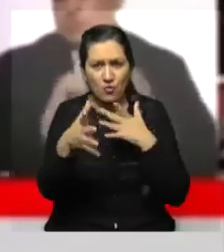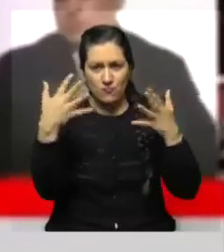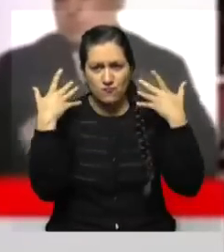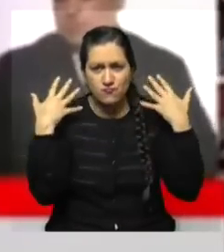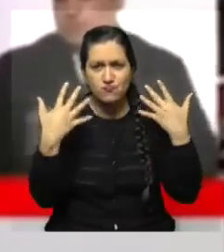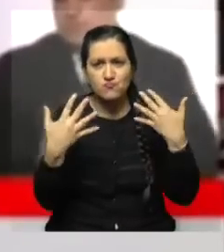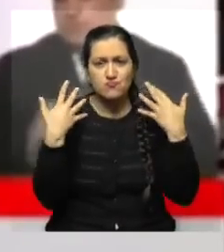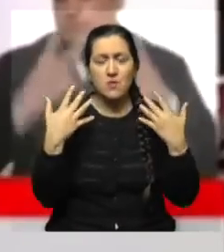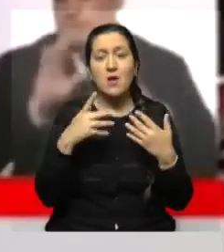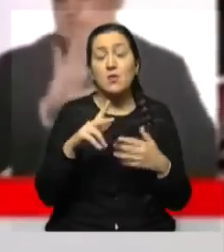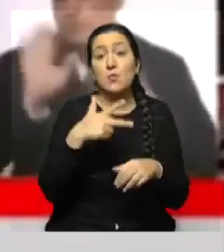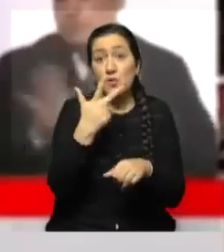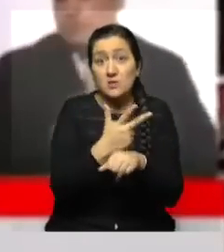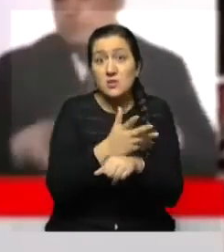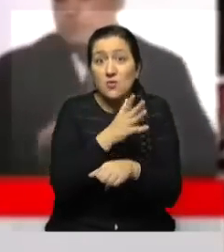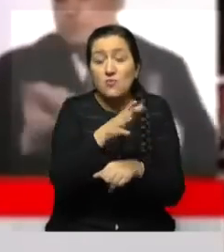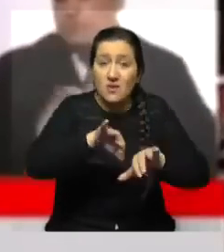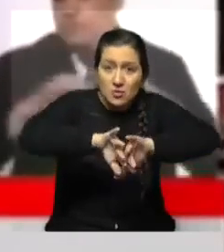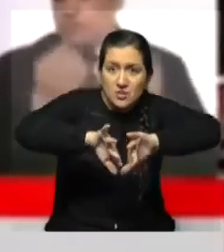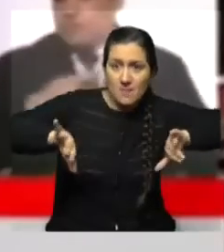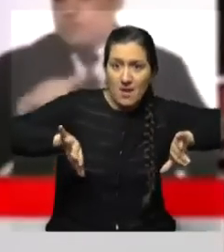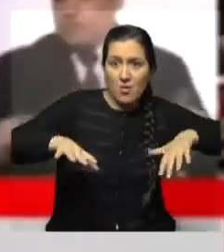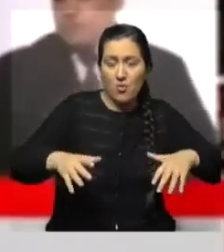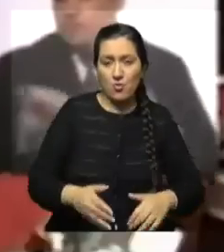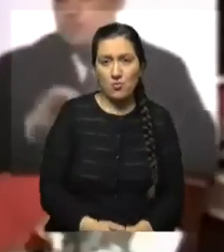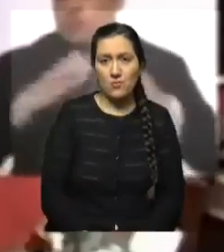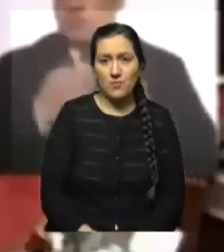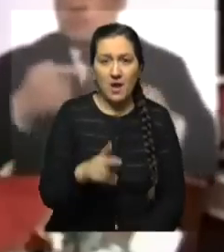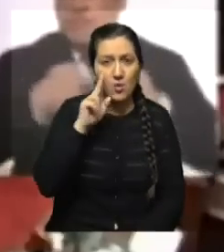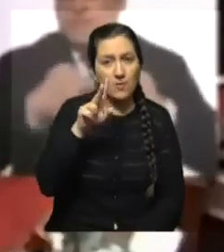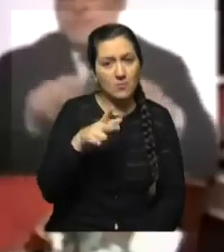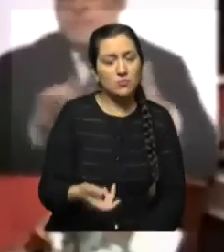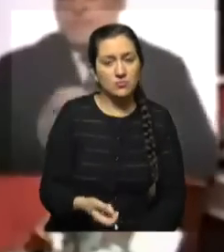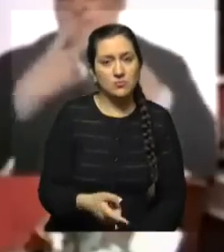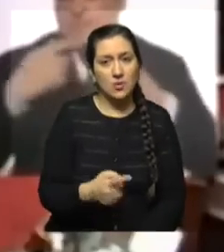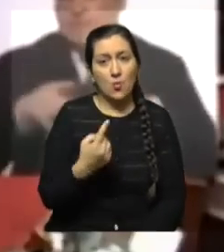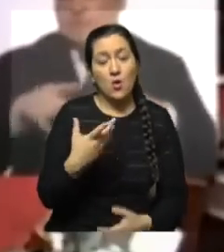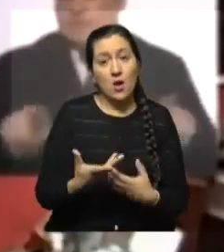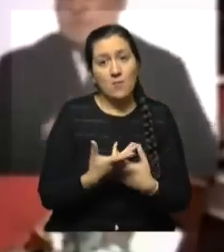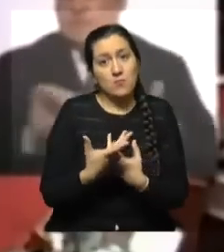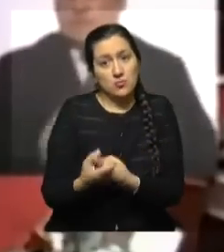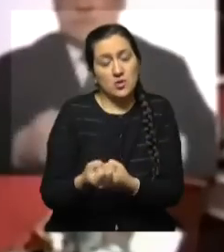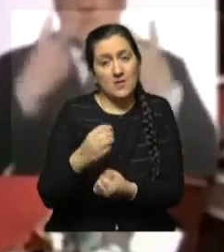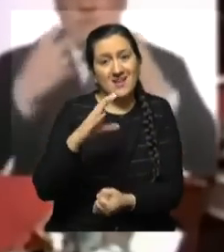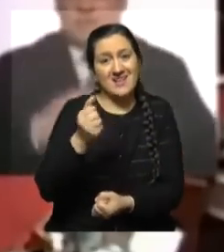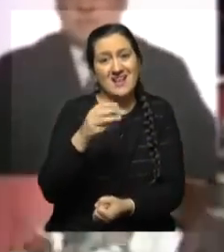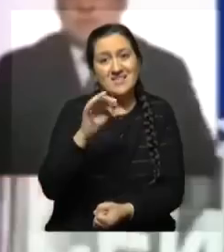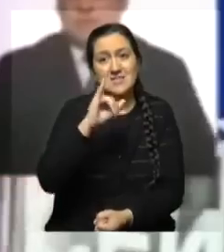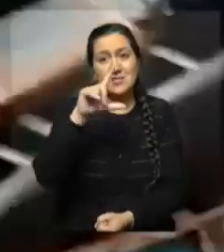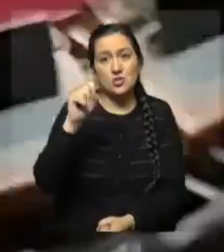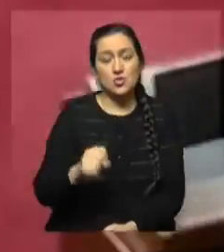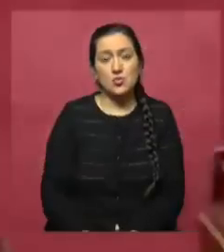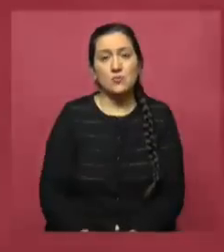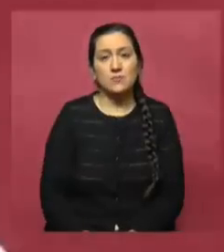un tercer congresista intervino y evitó un escándalo mayor Sí ahí estamos en imágenes juzgar a Castillo Al igual que había votado